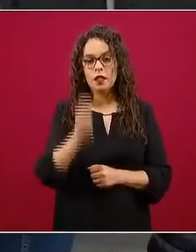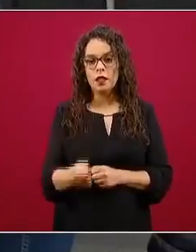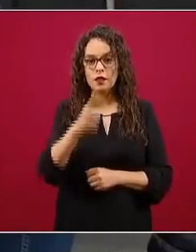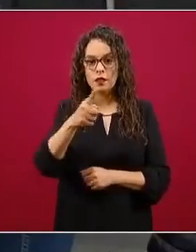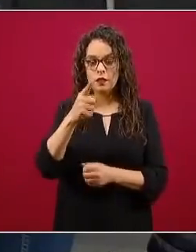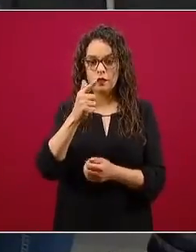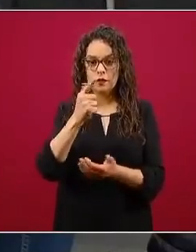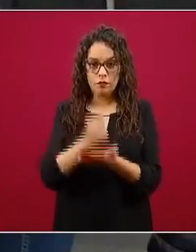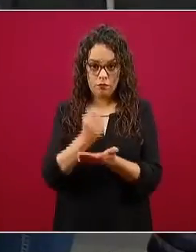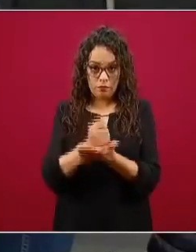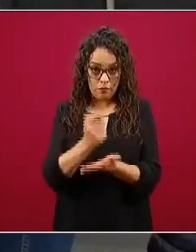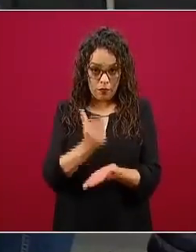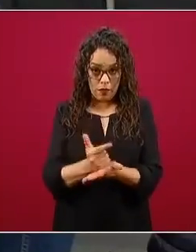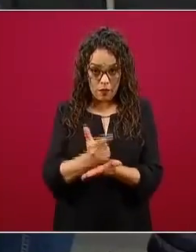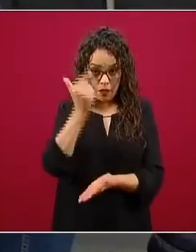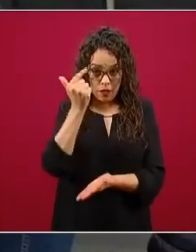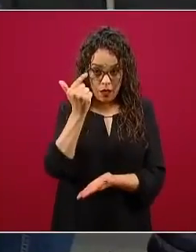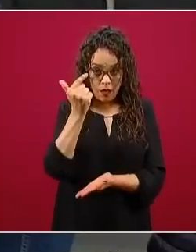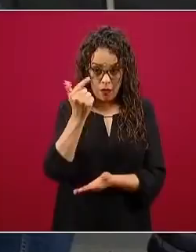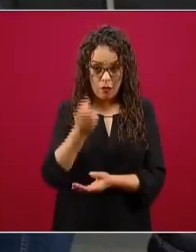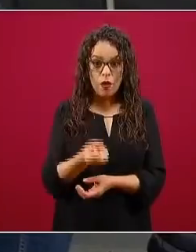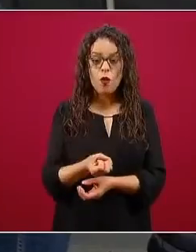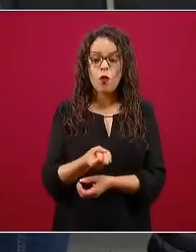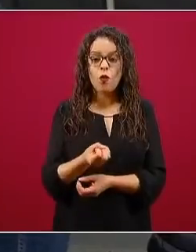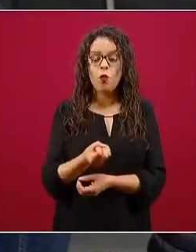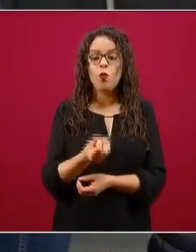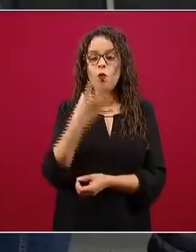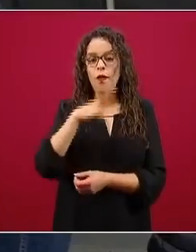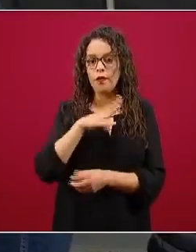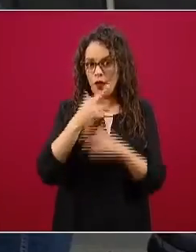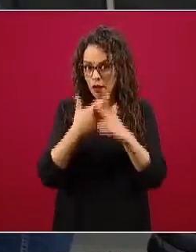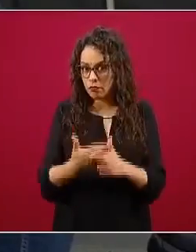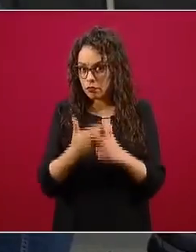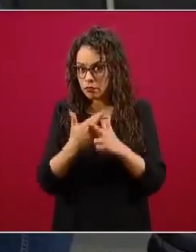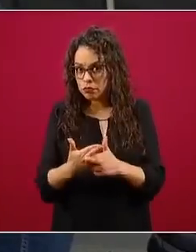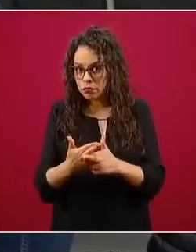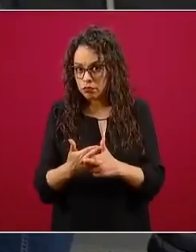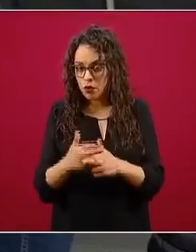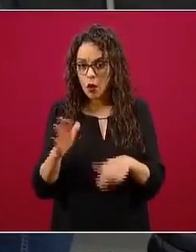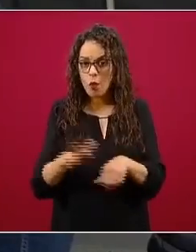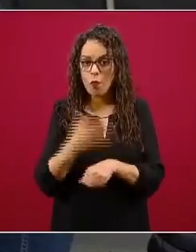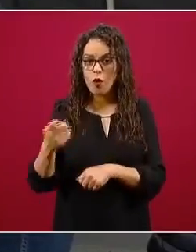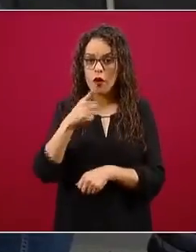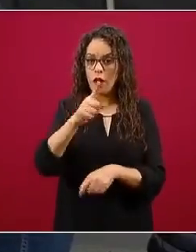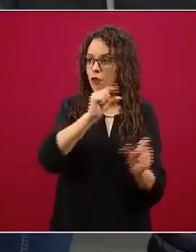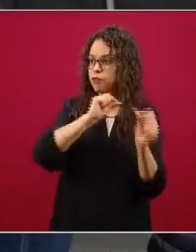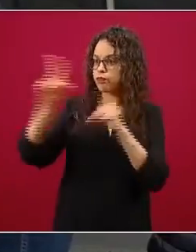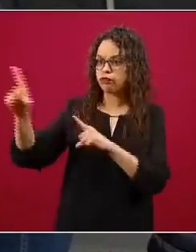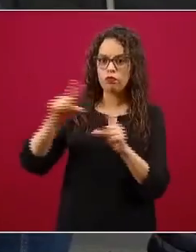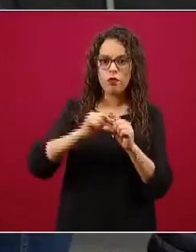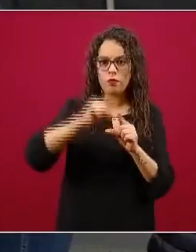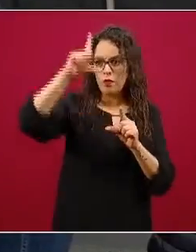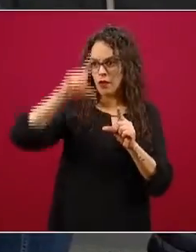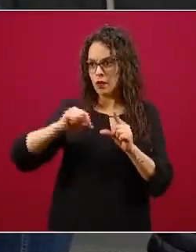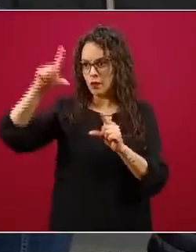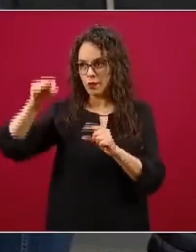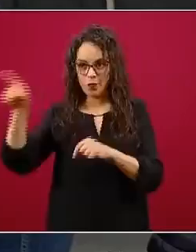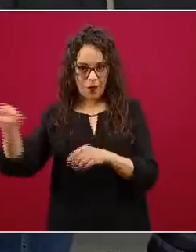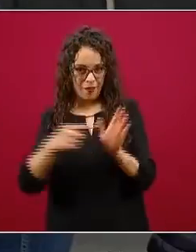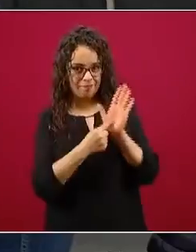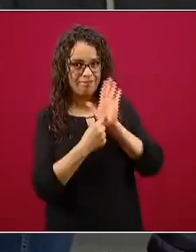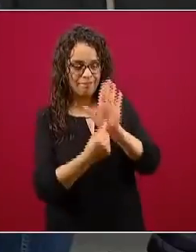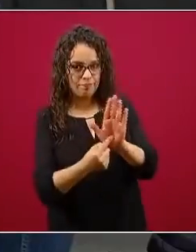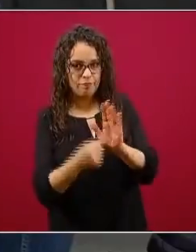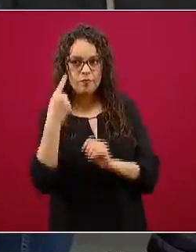terapia intensiva. Pero en las gráficas que usted nos muestra, pues vemos que hay, que